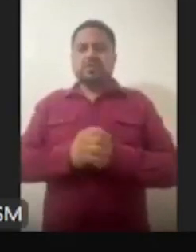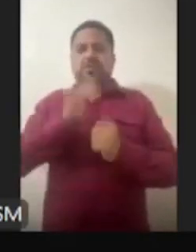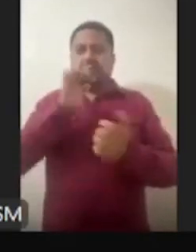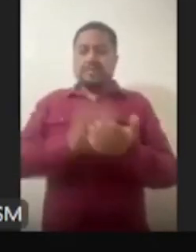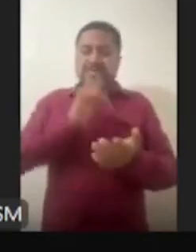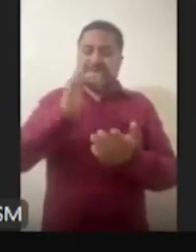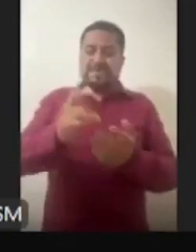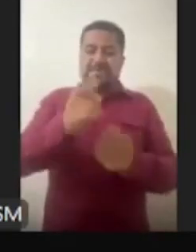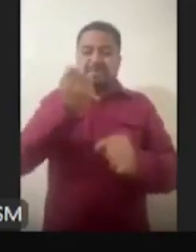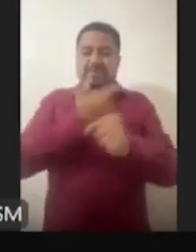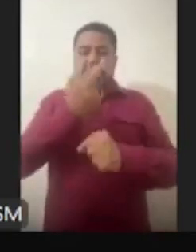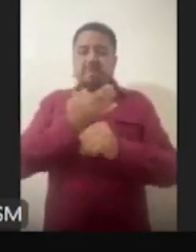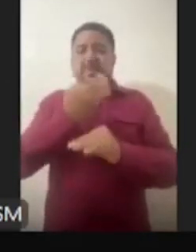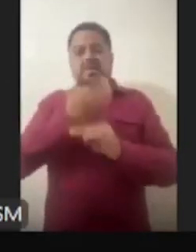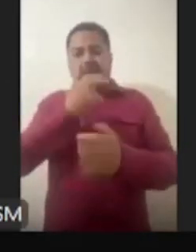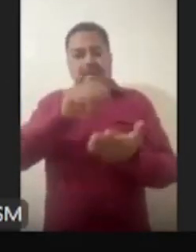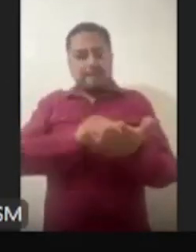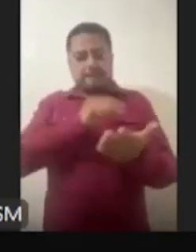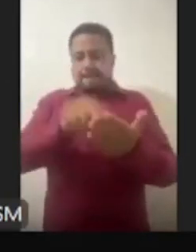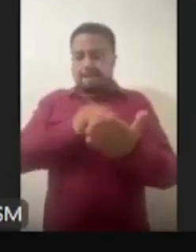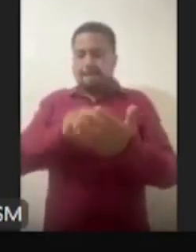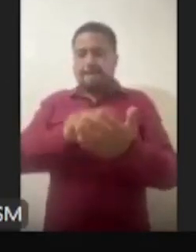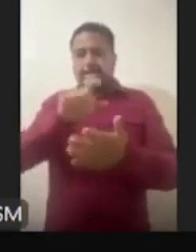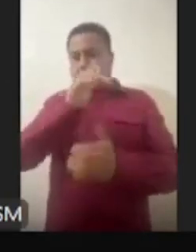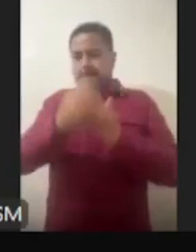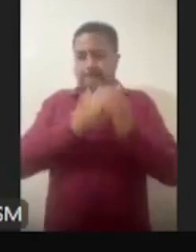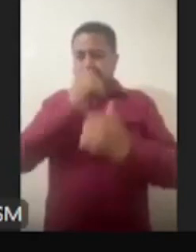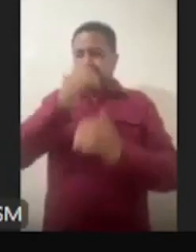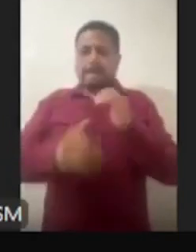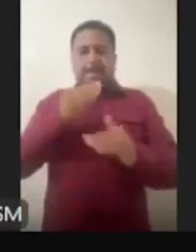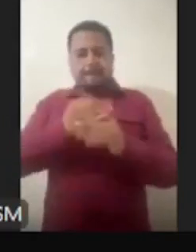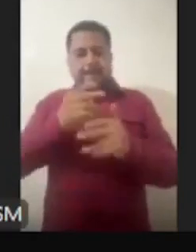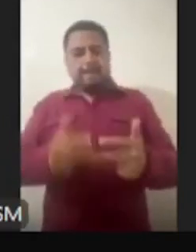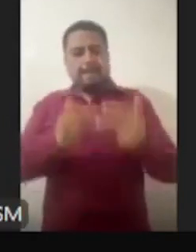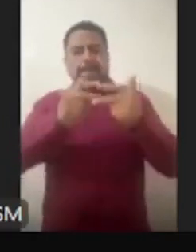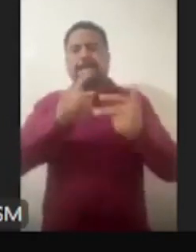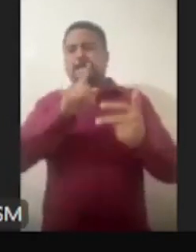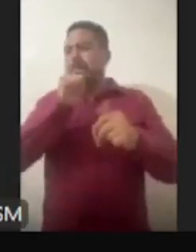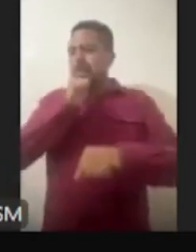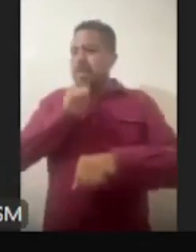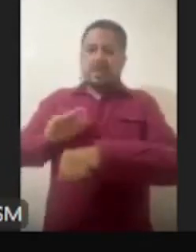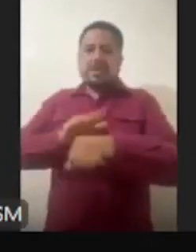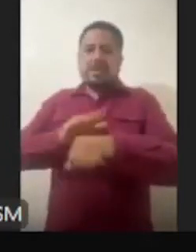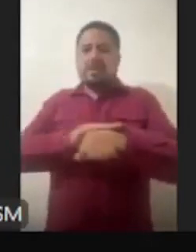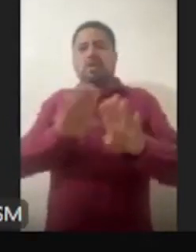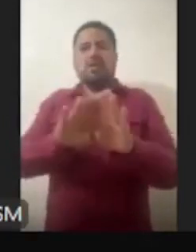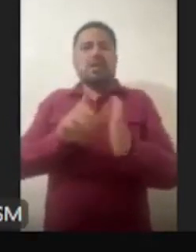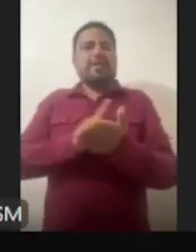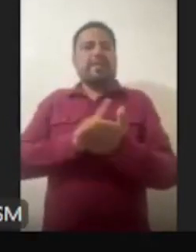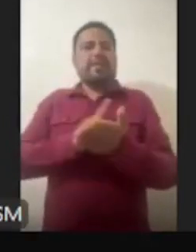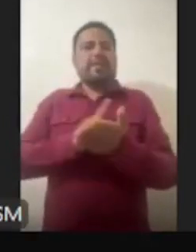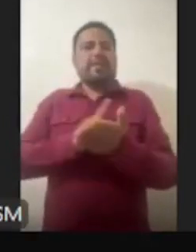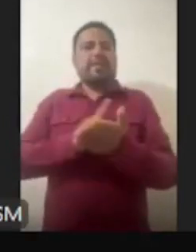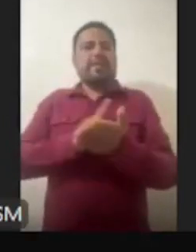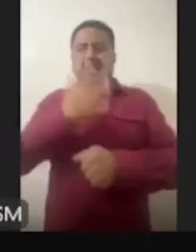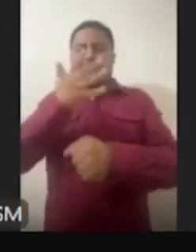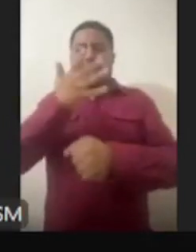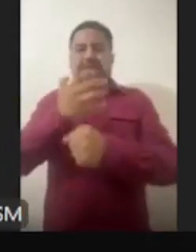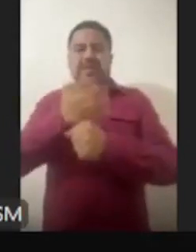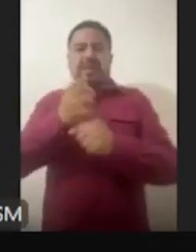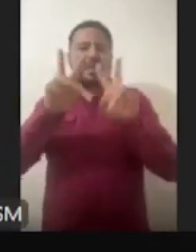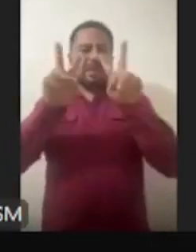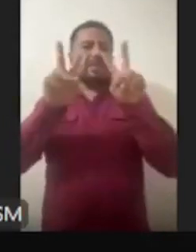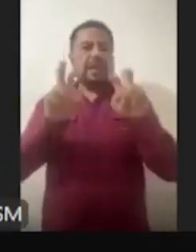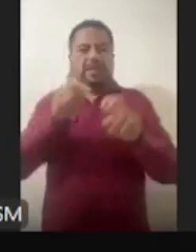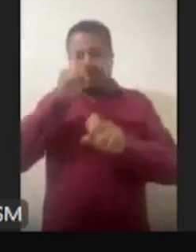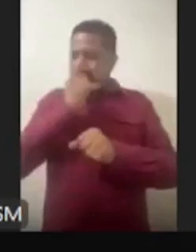las firmas a la conclusión de esta sesión y, en consecuencia, notificarlos como en derecho corresponda. El quinto asunto listado para analizar y